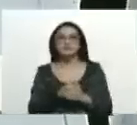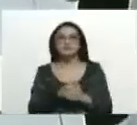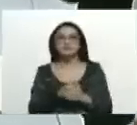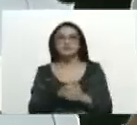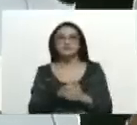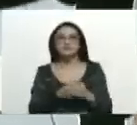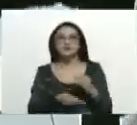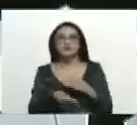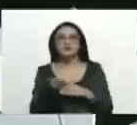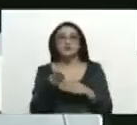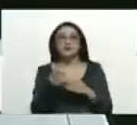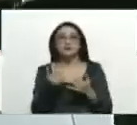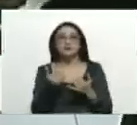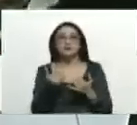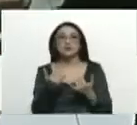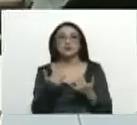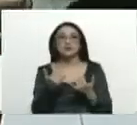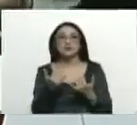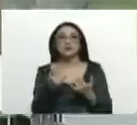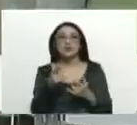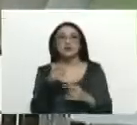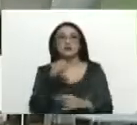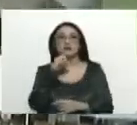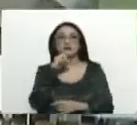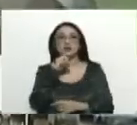a esta histórica